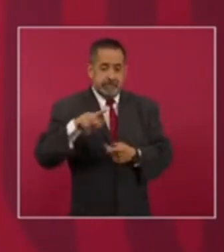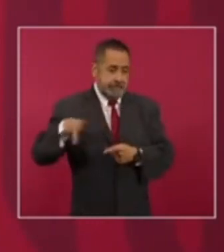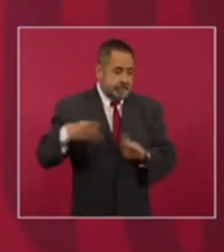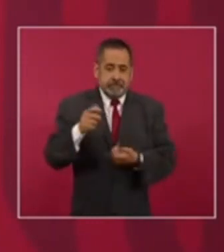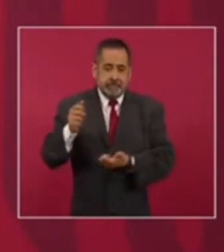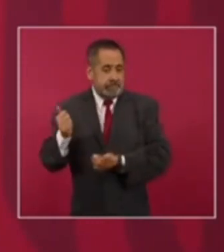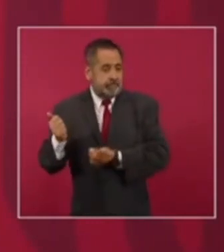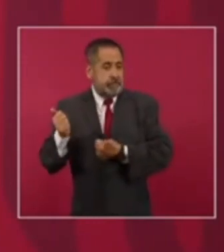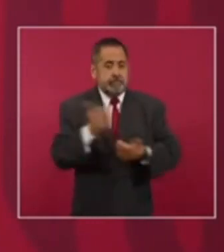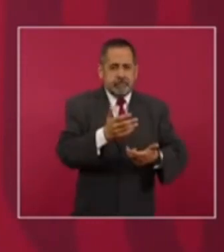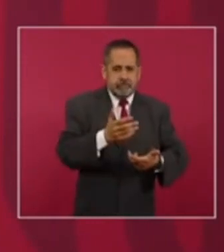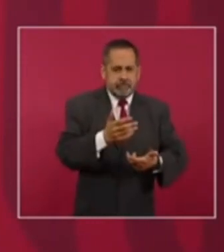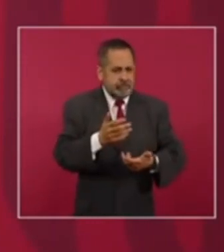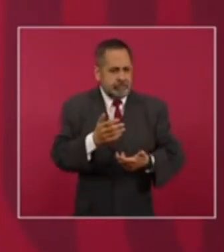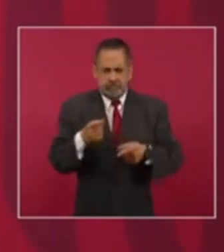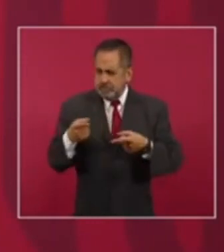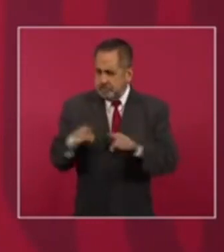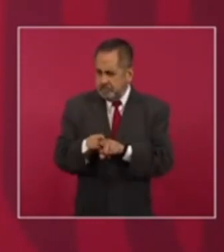las gasolinas